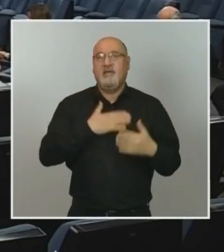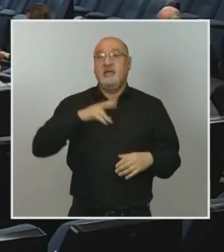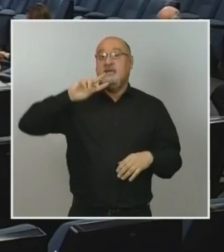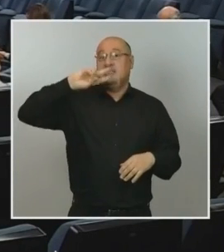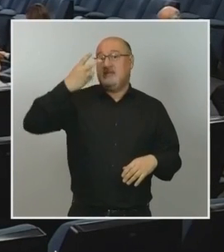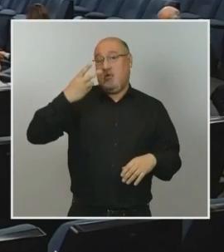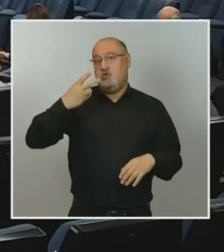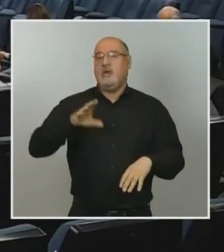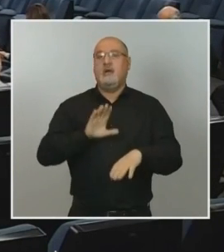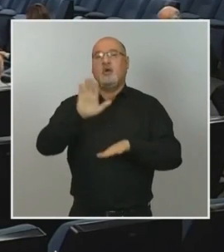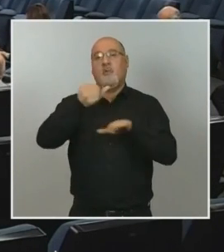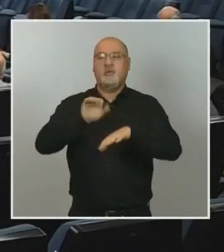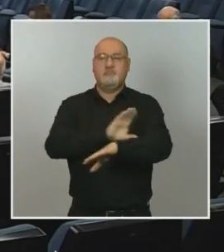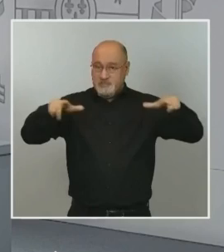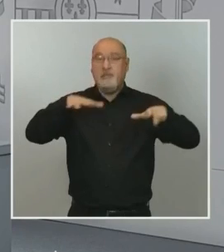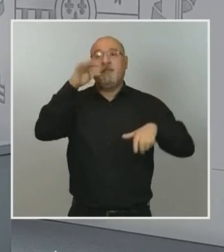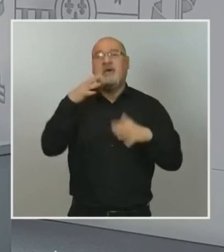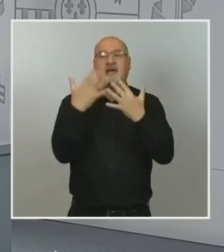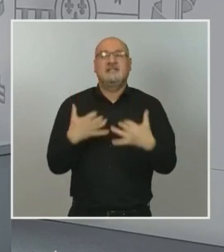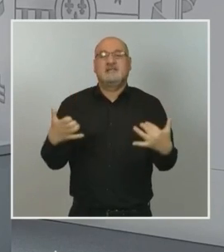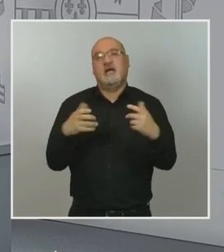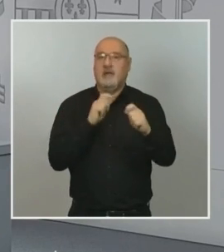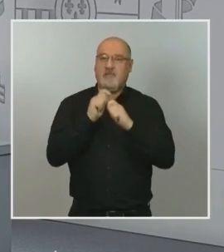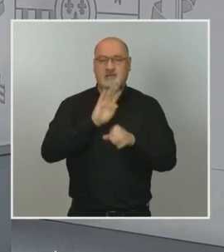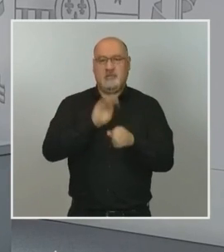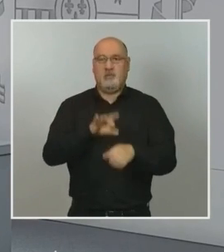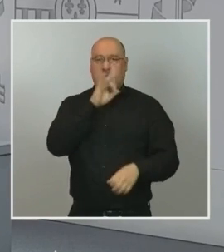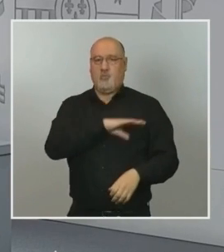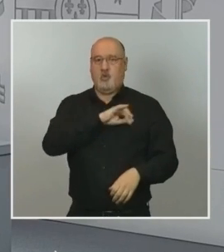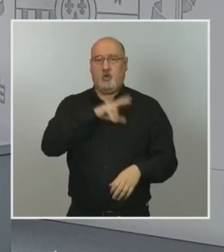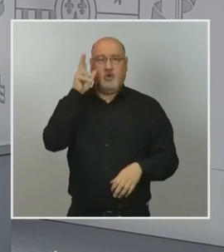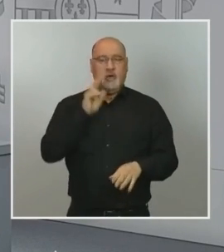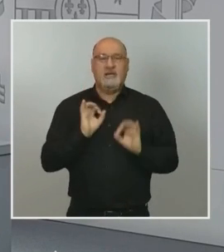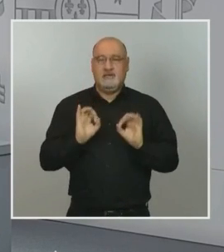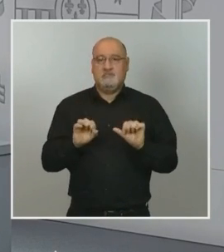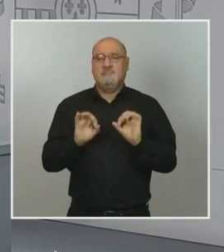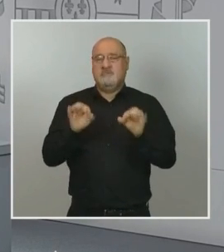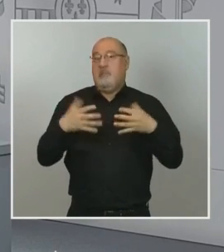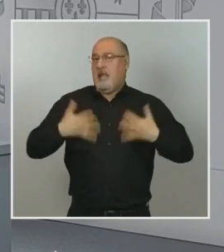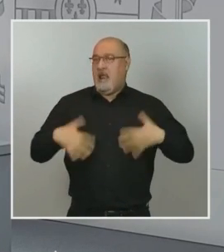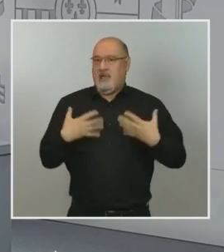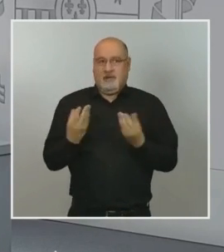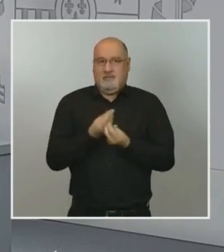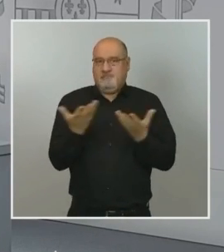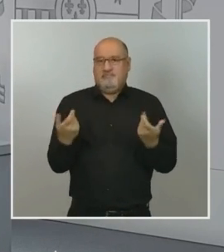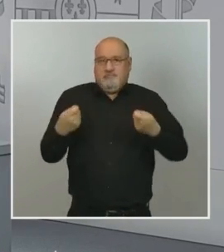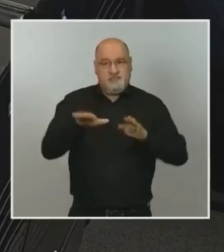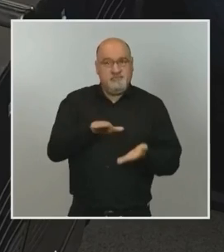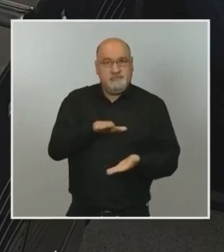España se suma a las investigaciones sobre efectos adversos a causa de la vacuna contra COVID-19 fabricada por AstraZeneca.